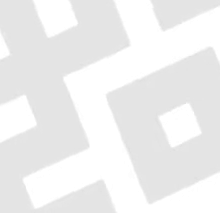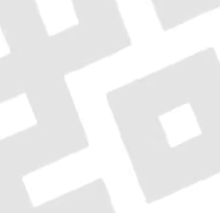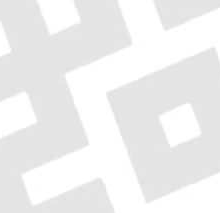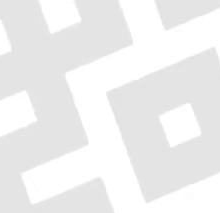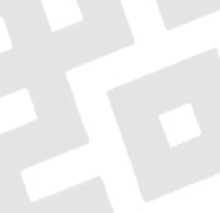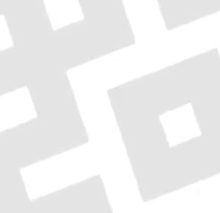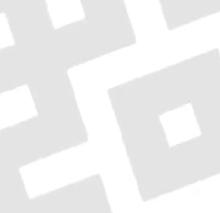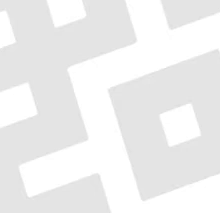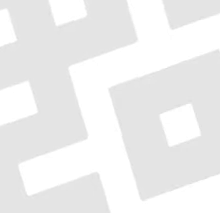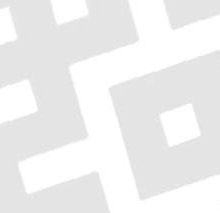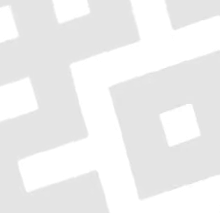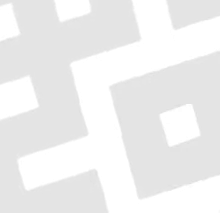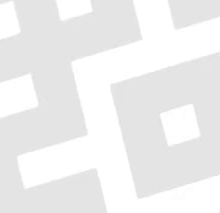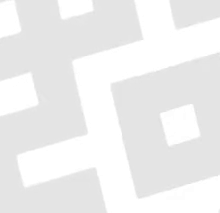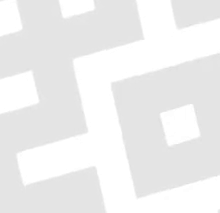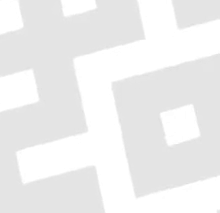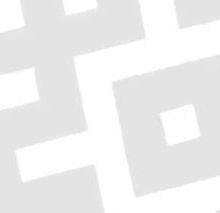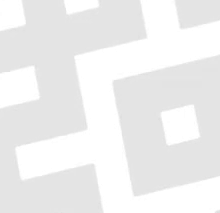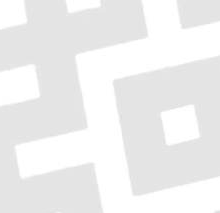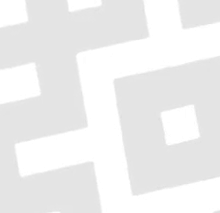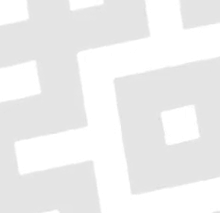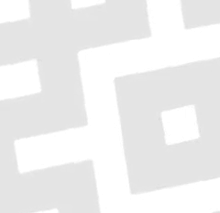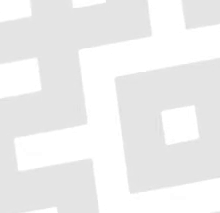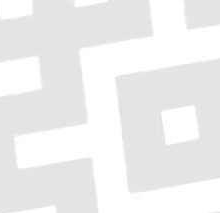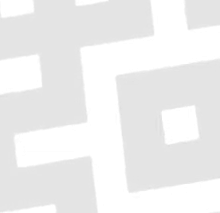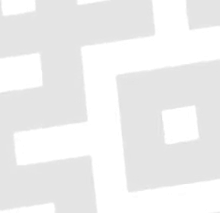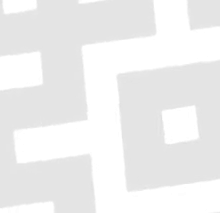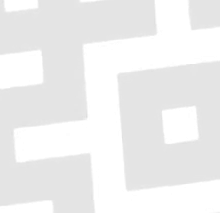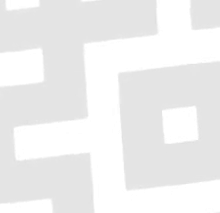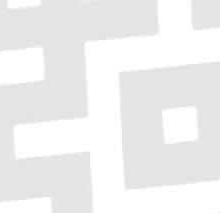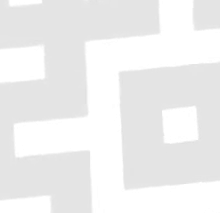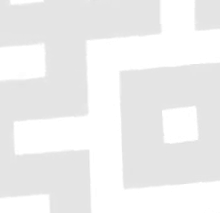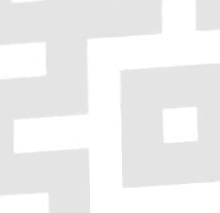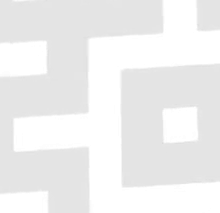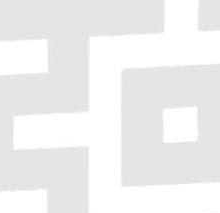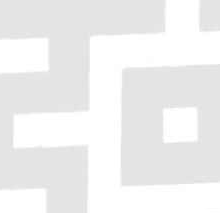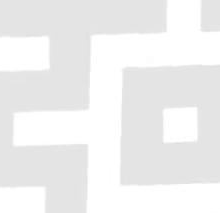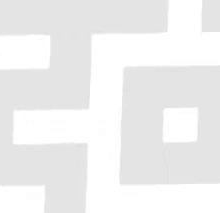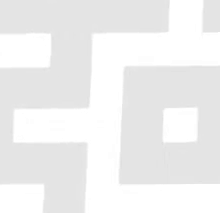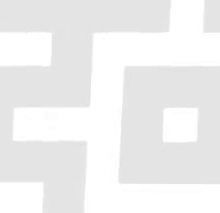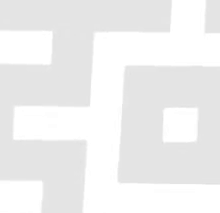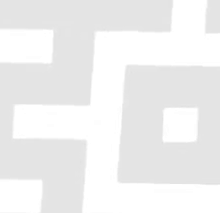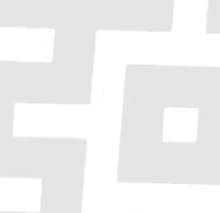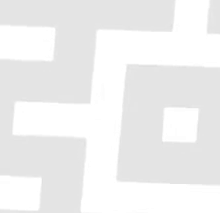estrategia estatal contra el coronavirus actualización en veracruz